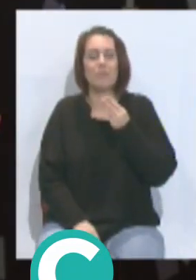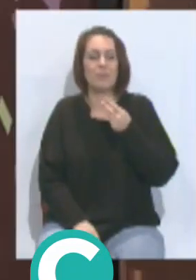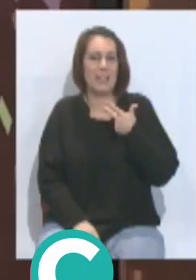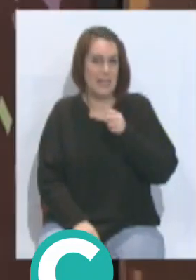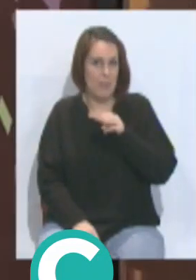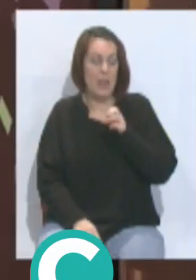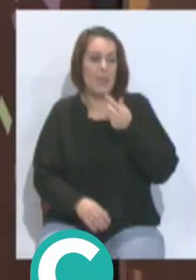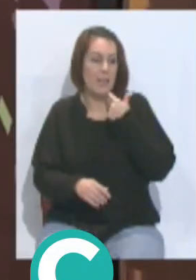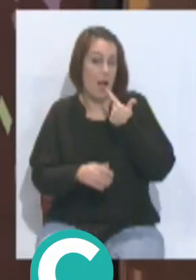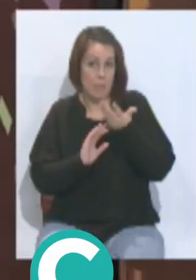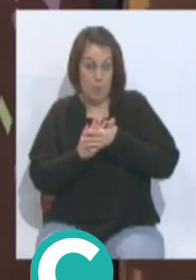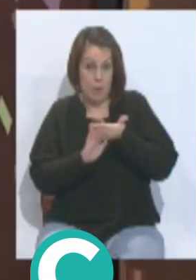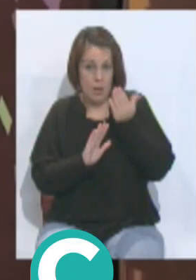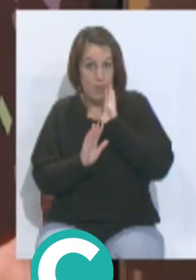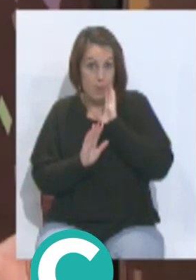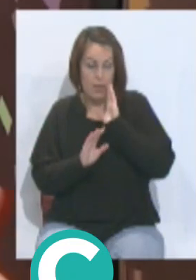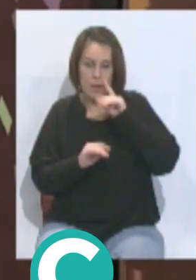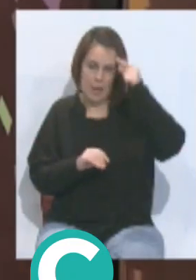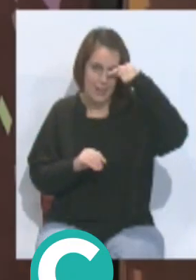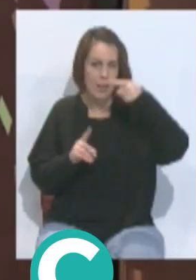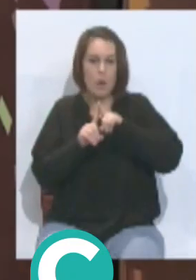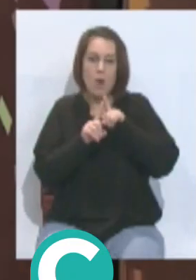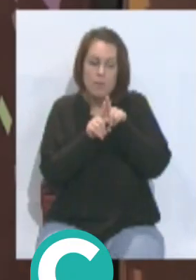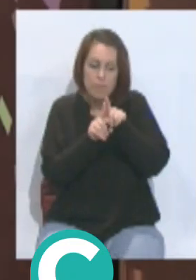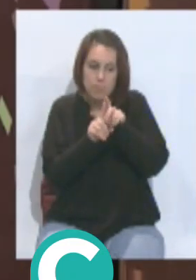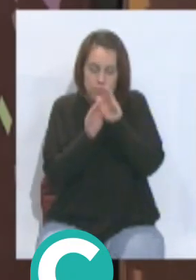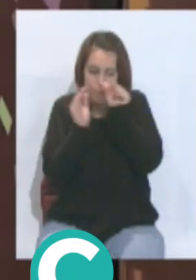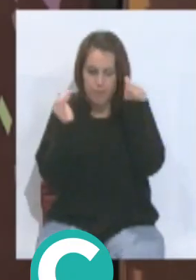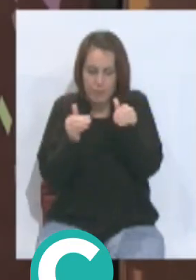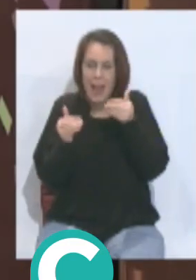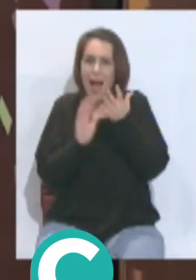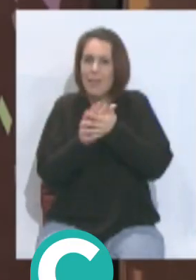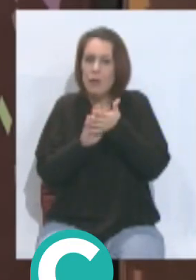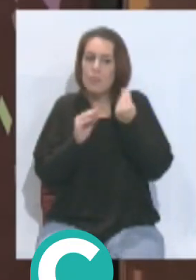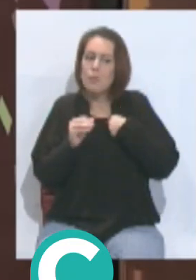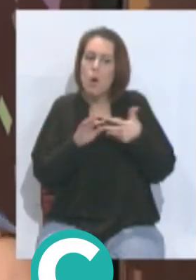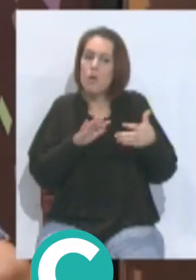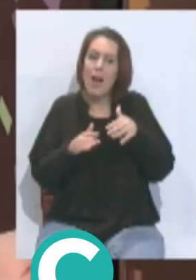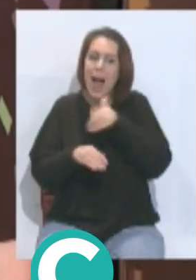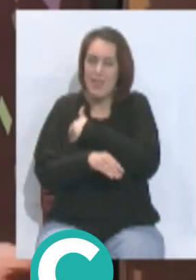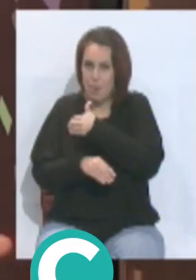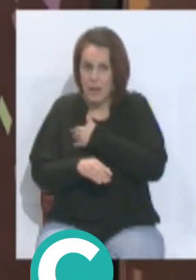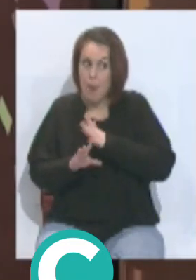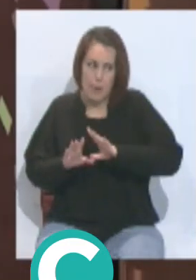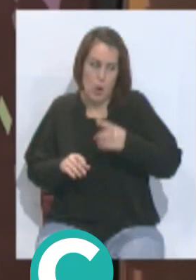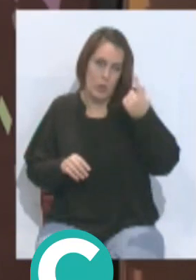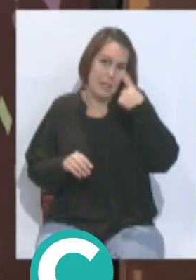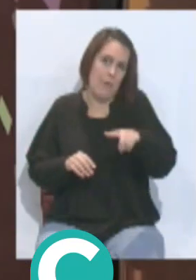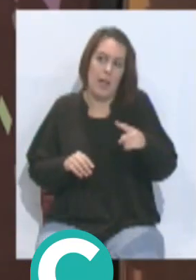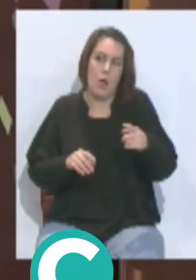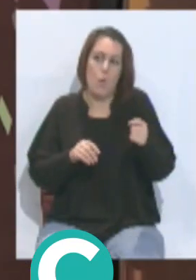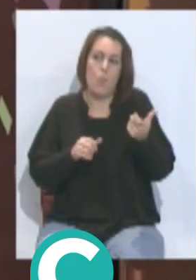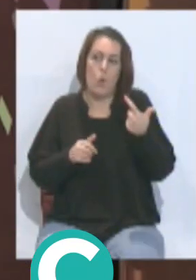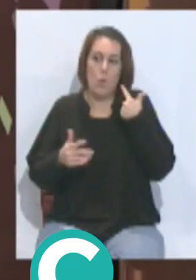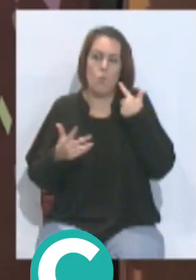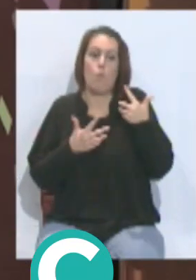¿no? La cátedra no deja de poner el foco, evidentemente, en lo que estamos hablando, ¿no? De dotar de esa versión académica sin perder, evidentemente, ese rango